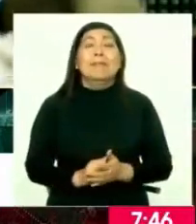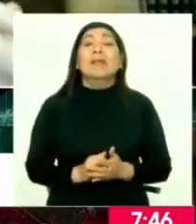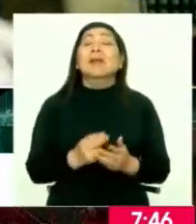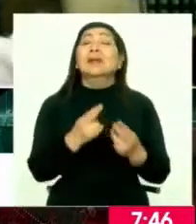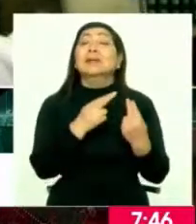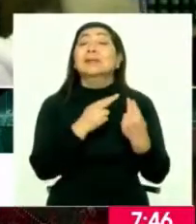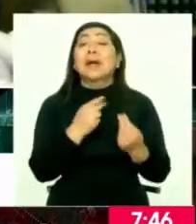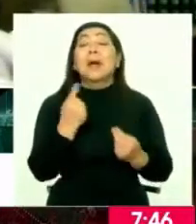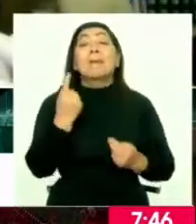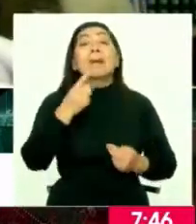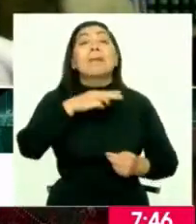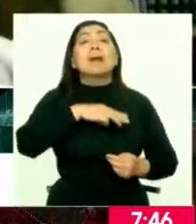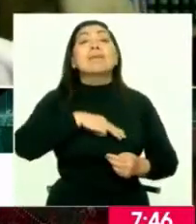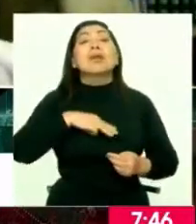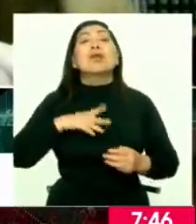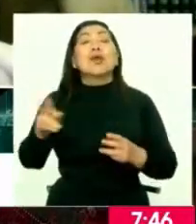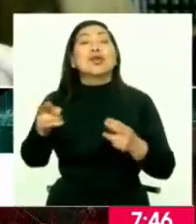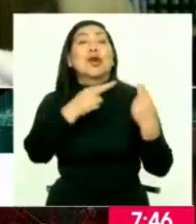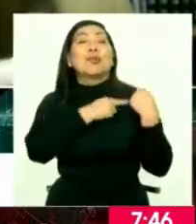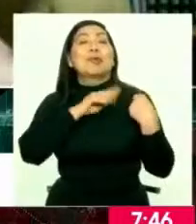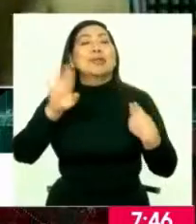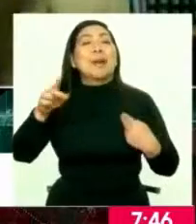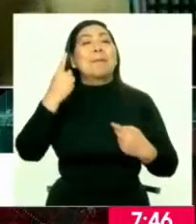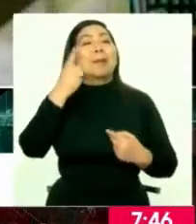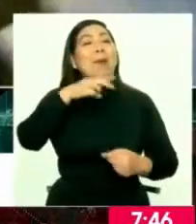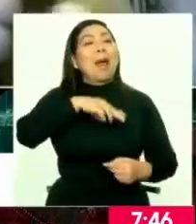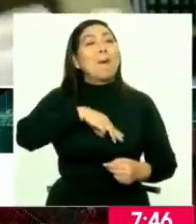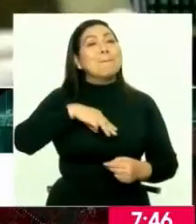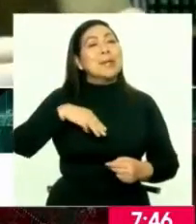las toma el primer ministro,